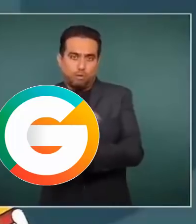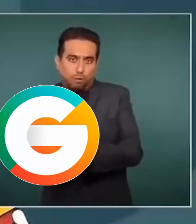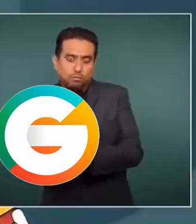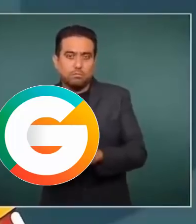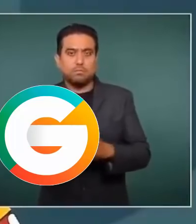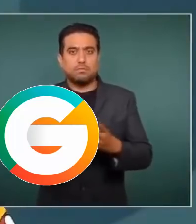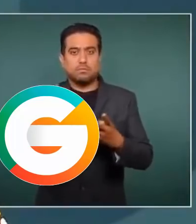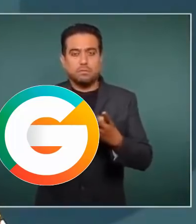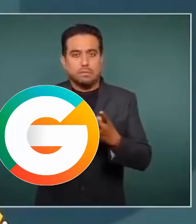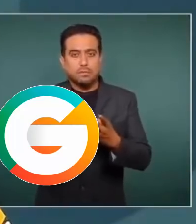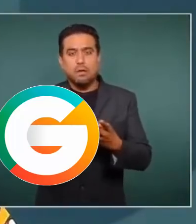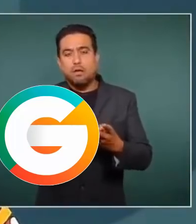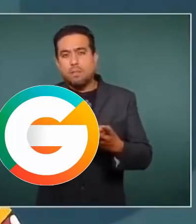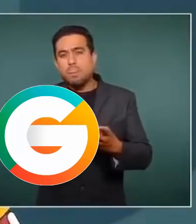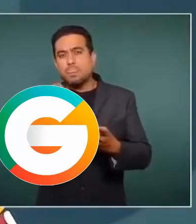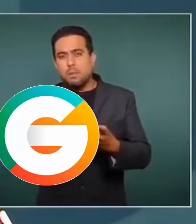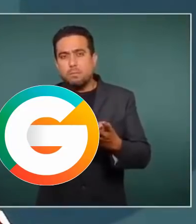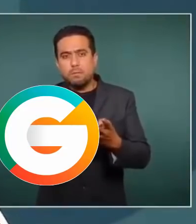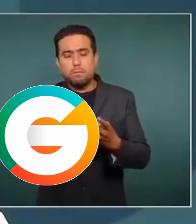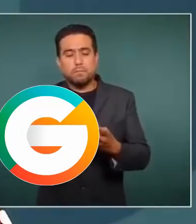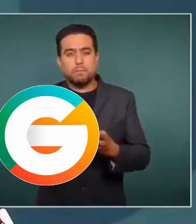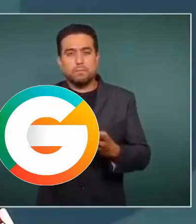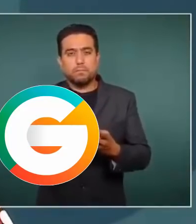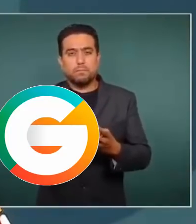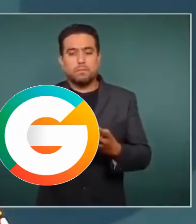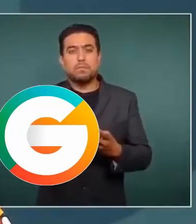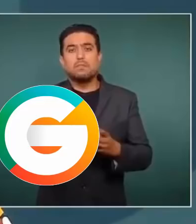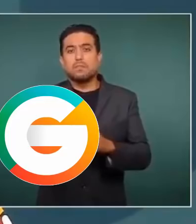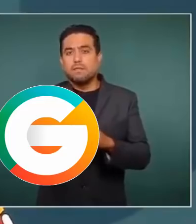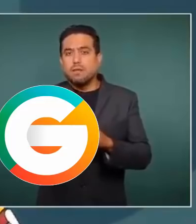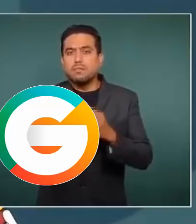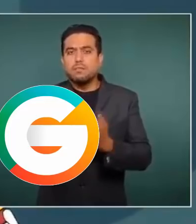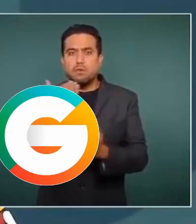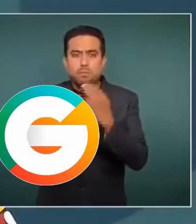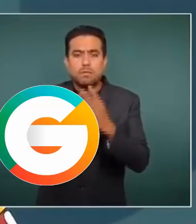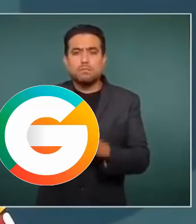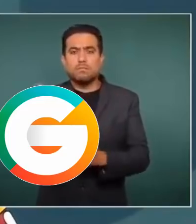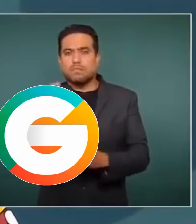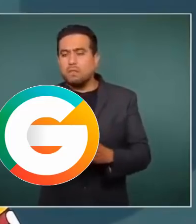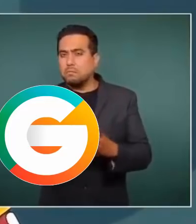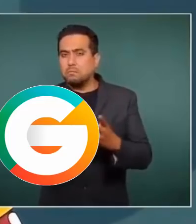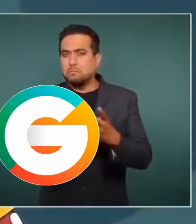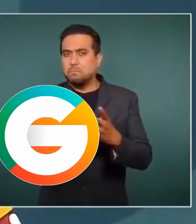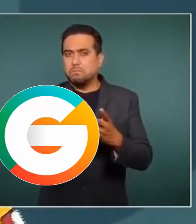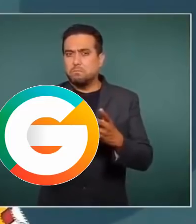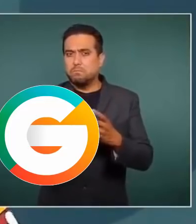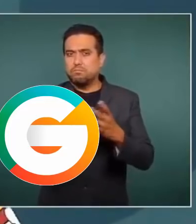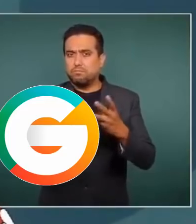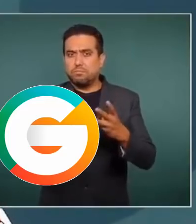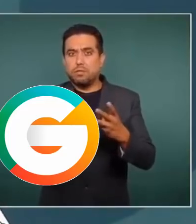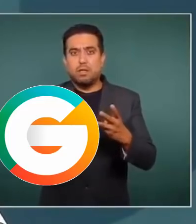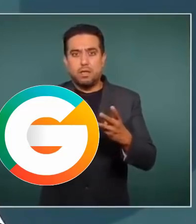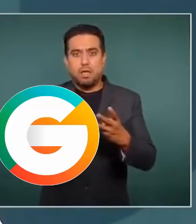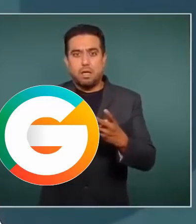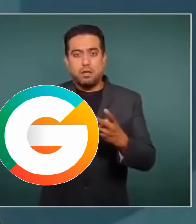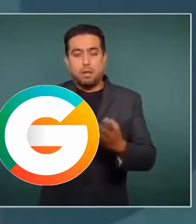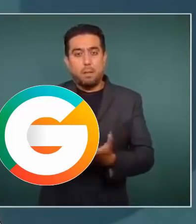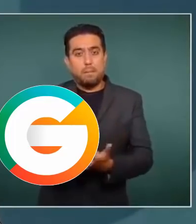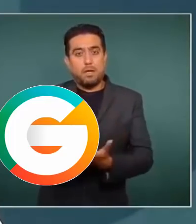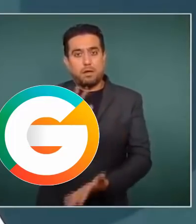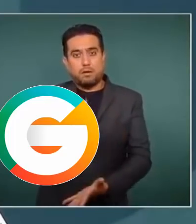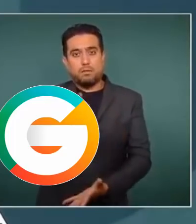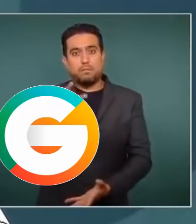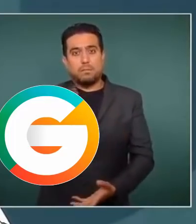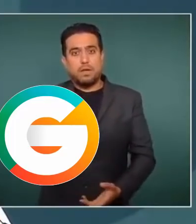otros delitos donde la incidencia delictiva se ha logrado disminuir. En la conferencia del presidente Andrés Manuel López